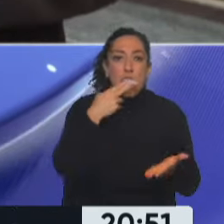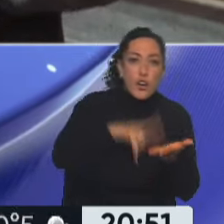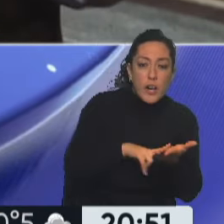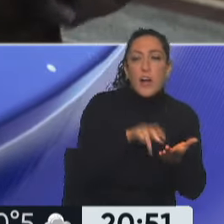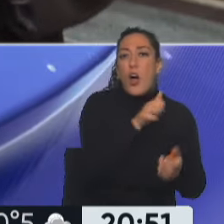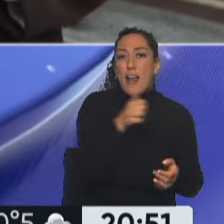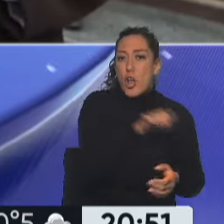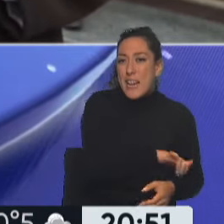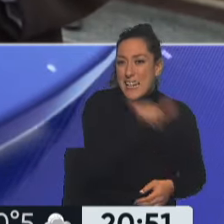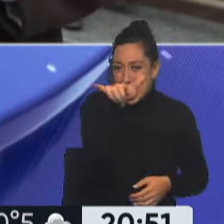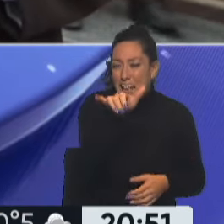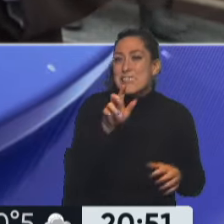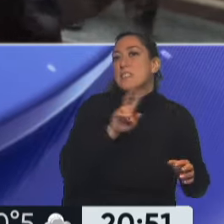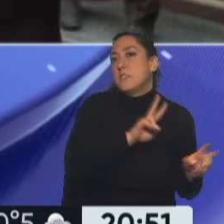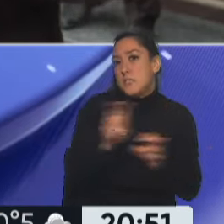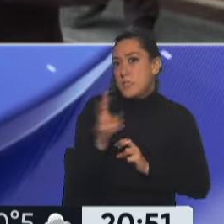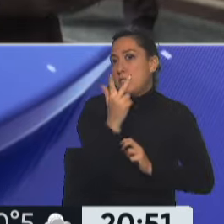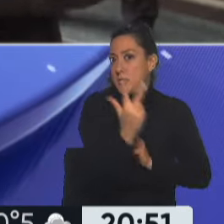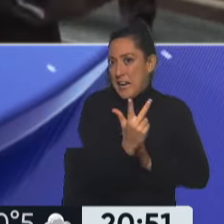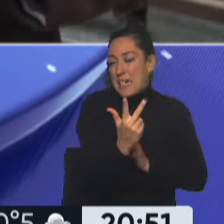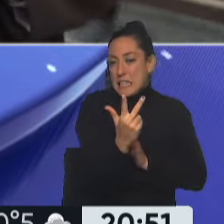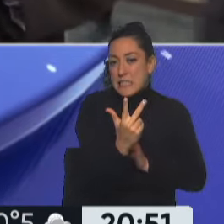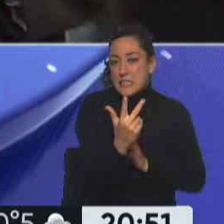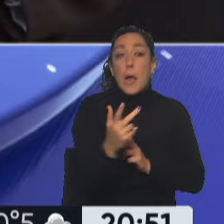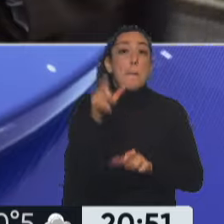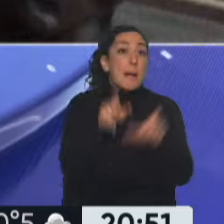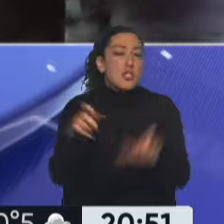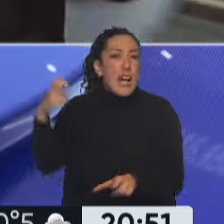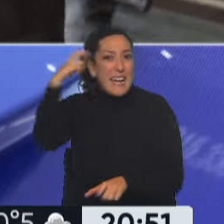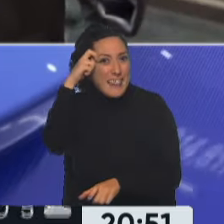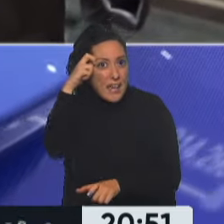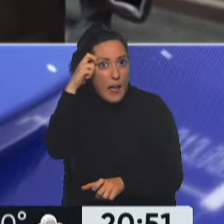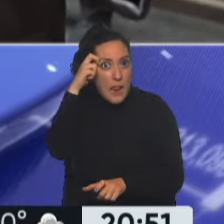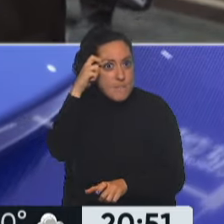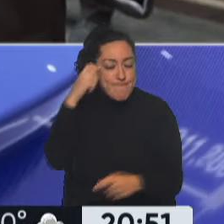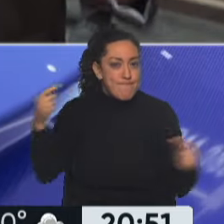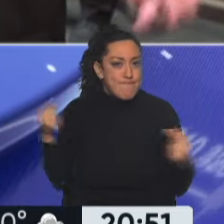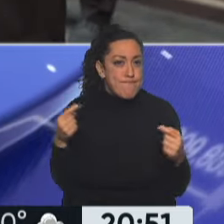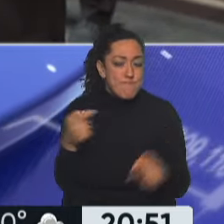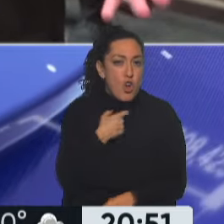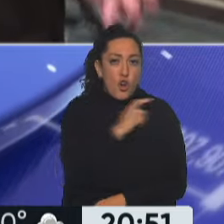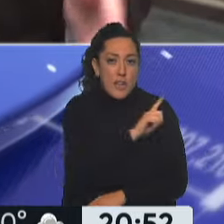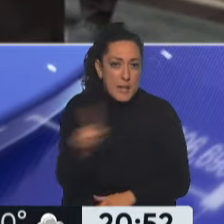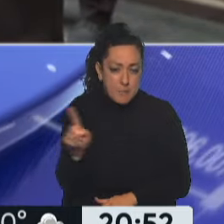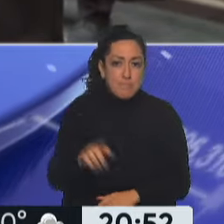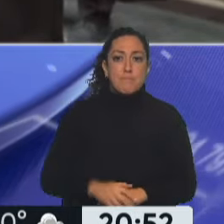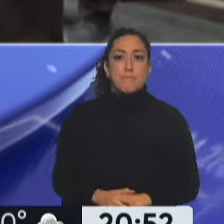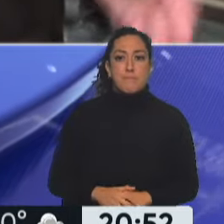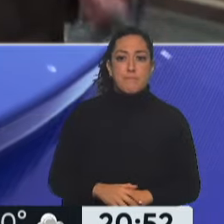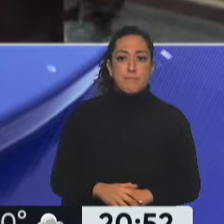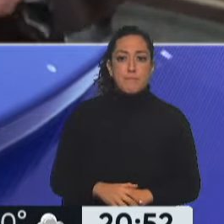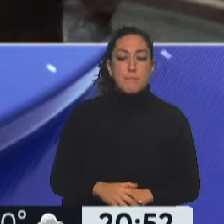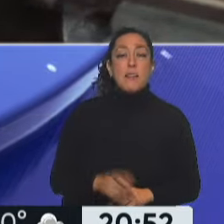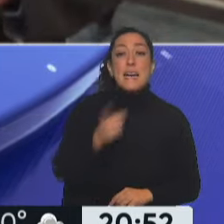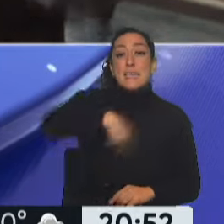Ahí hay una diferencia. Los radicales, sobre todo, porque el Senado ya mandó a decir, los radicales de la Cámara Alta,